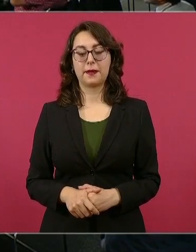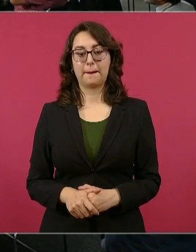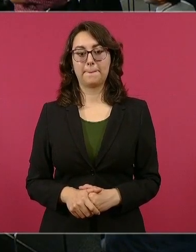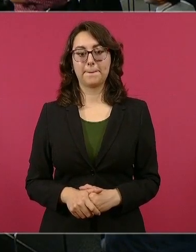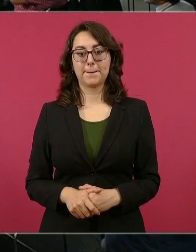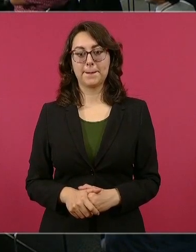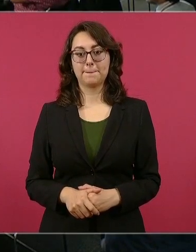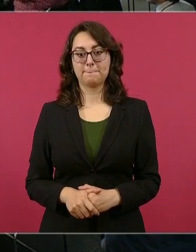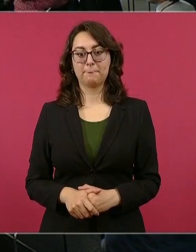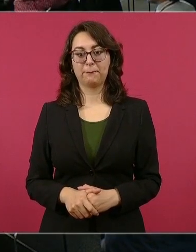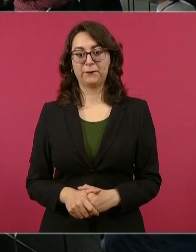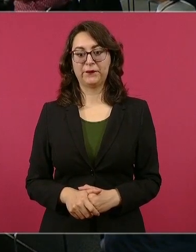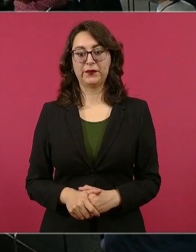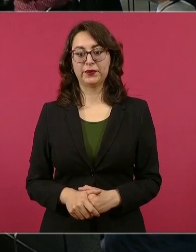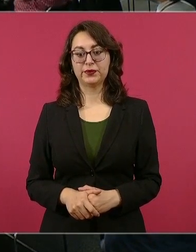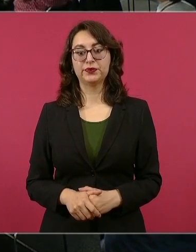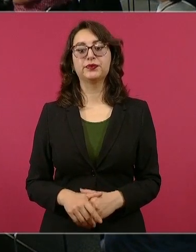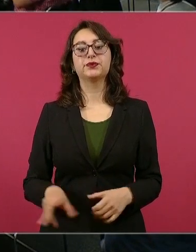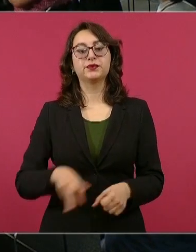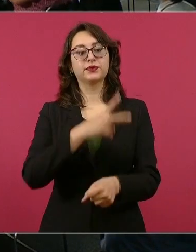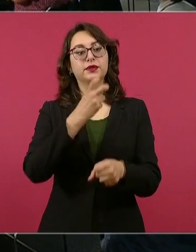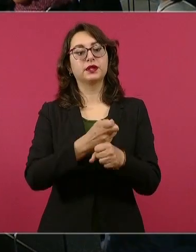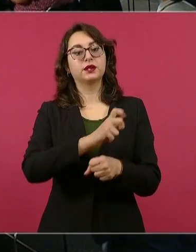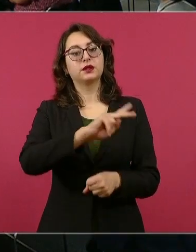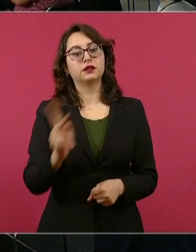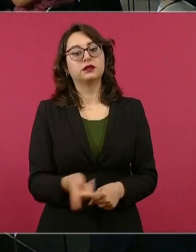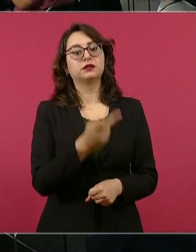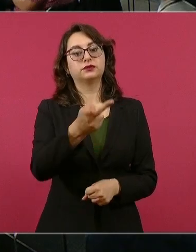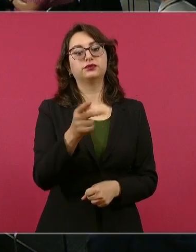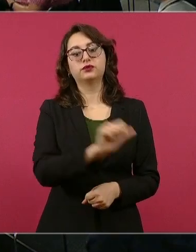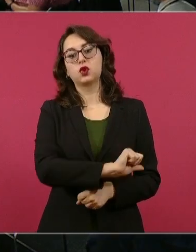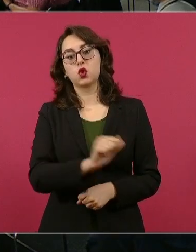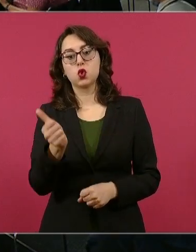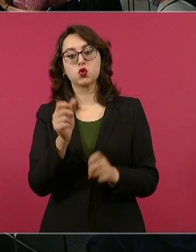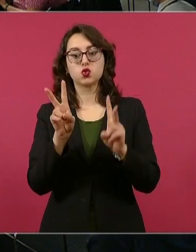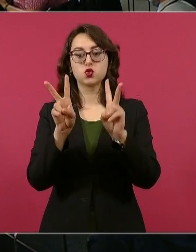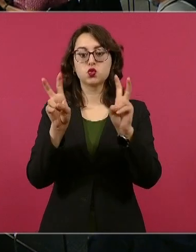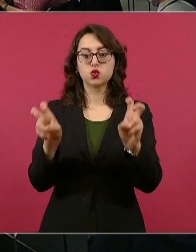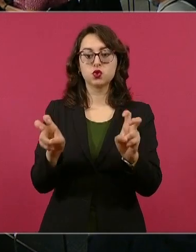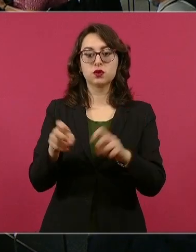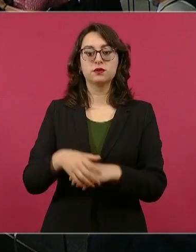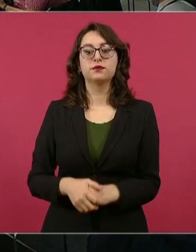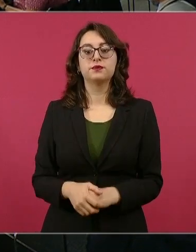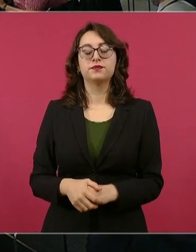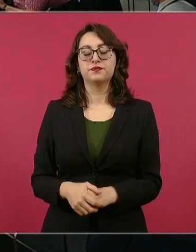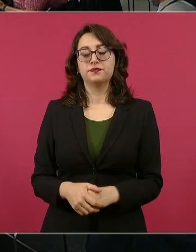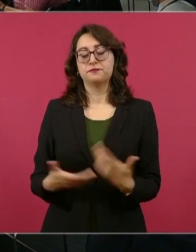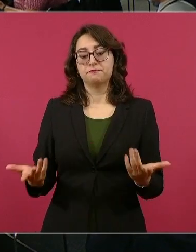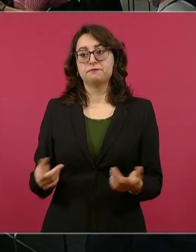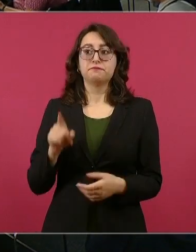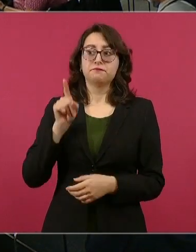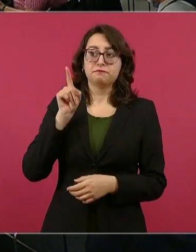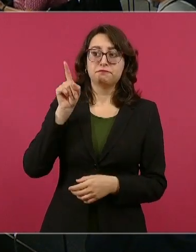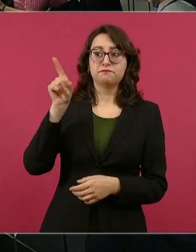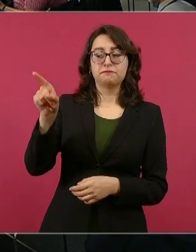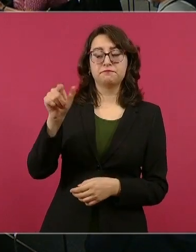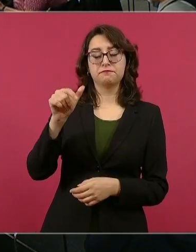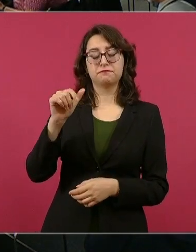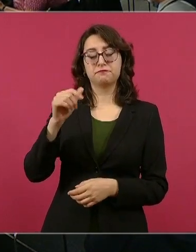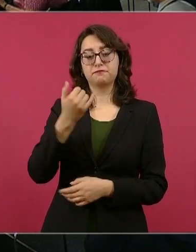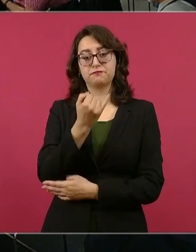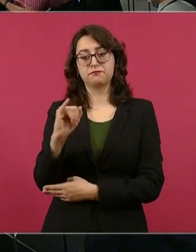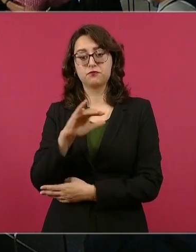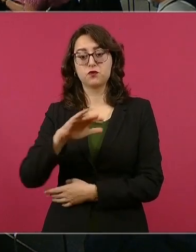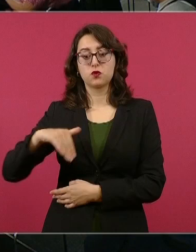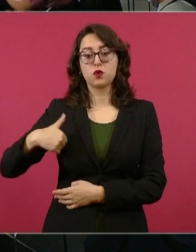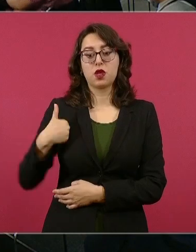Pero sigues tú. Faltaba la segunda. Y en otro tema, presidente, ayer los padres de los niños fallecidos en la guardería ABC